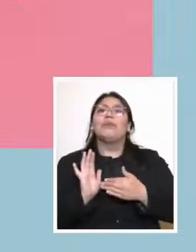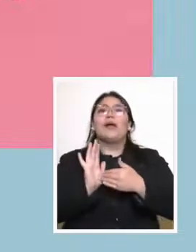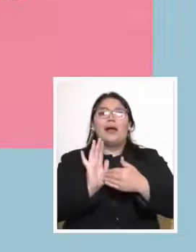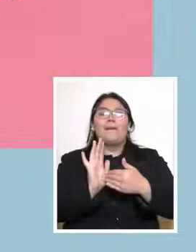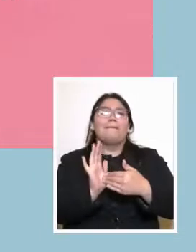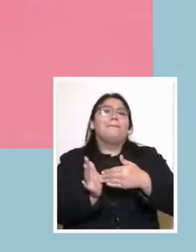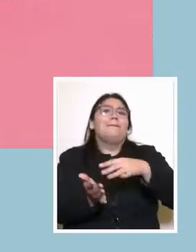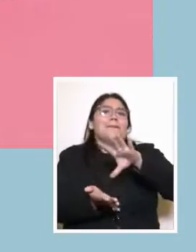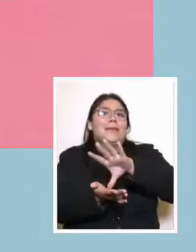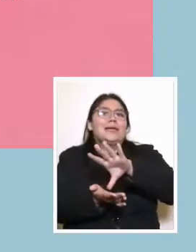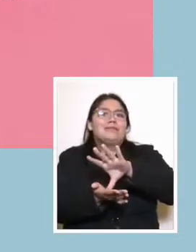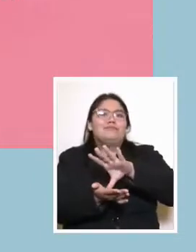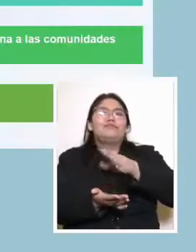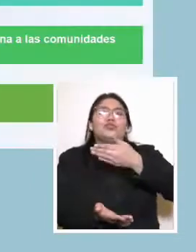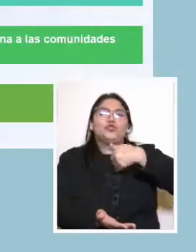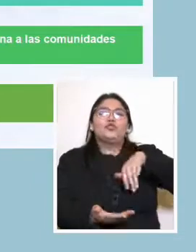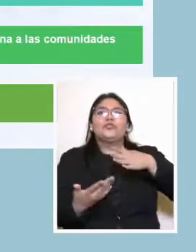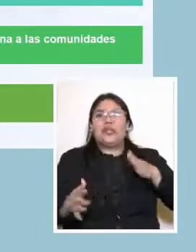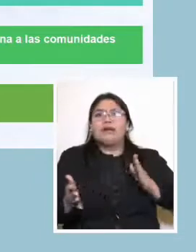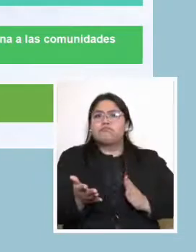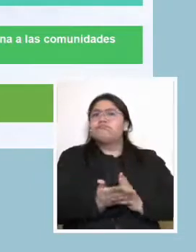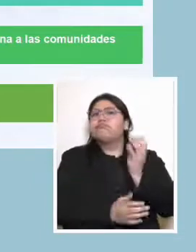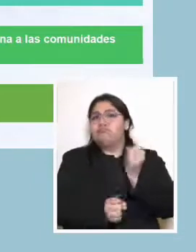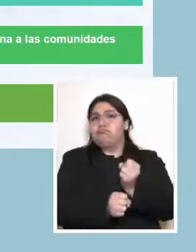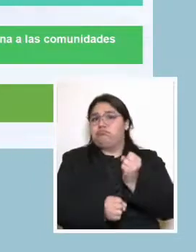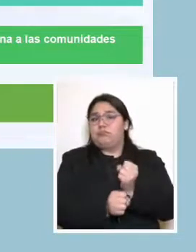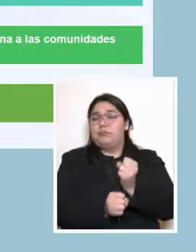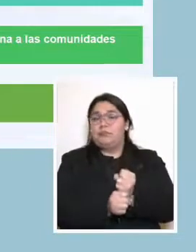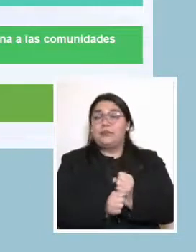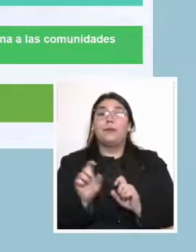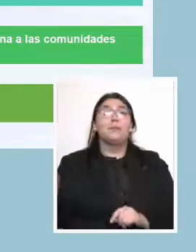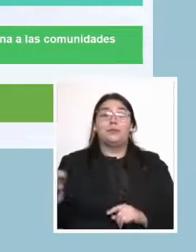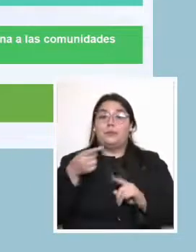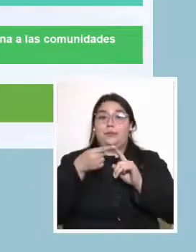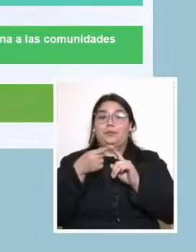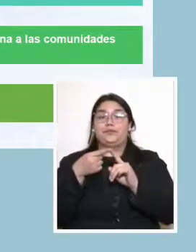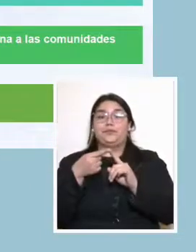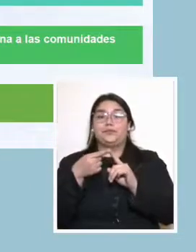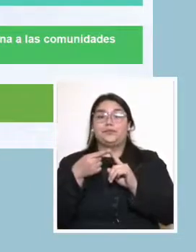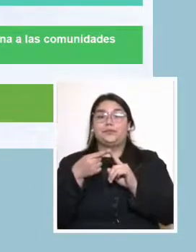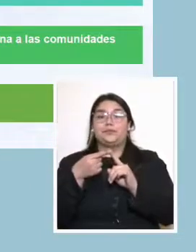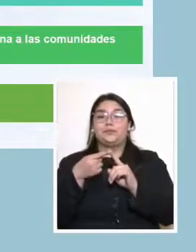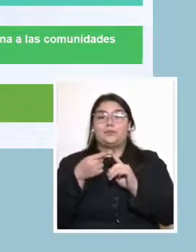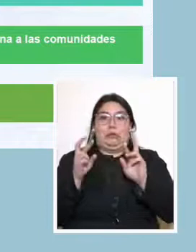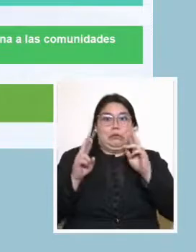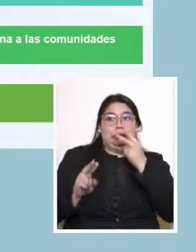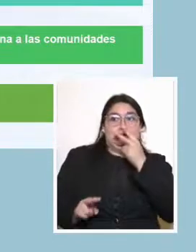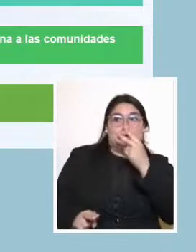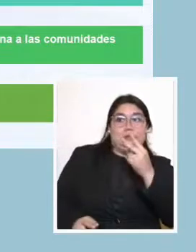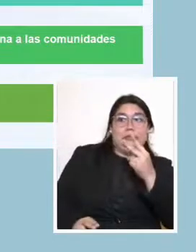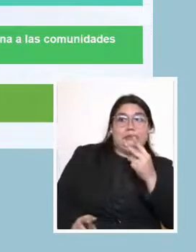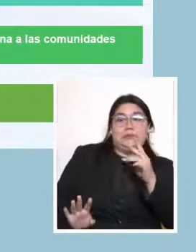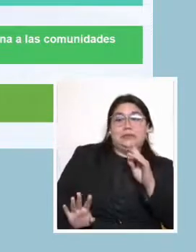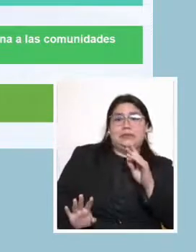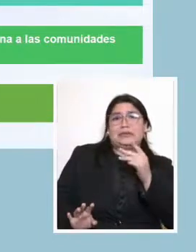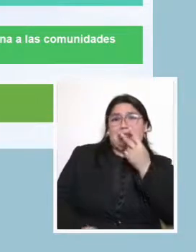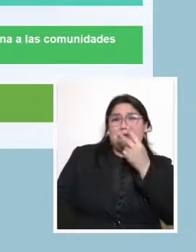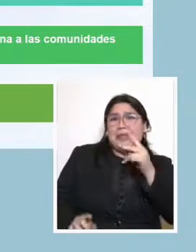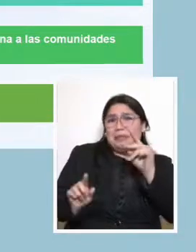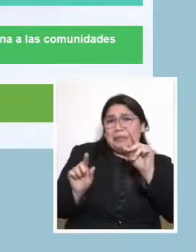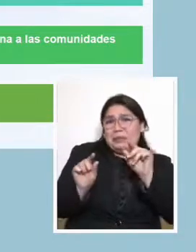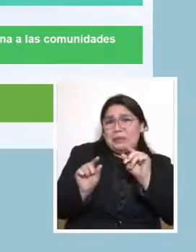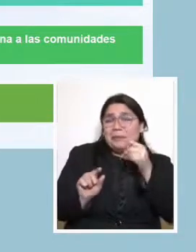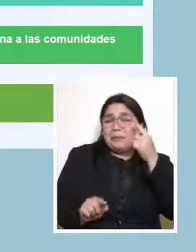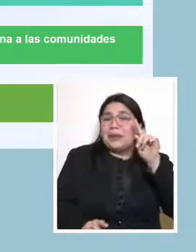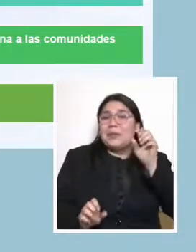que ya hemos empezado, ¿no es cierto?, a trabajar. En primer lugar, espero que se vea, a lo mejor es muy pequeñito, pero